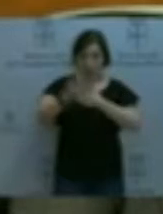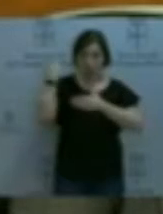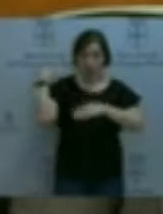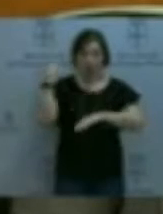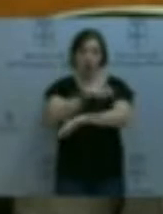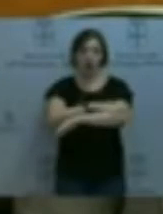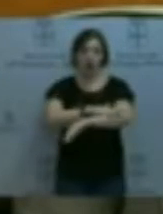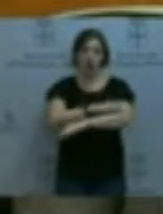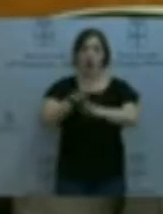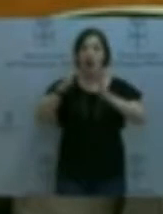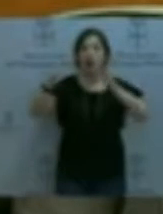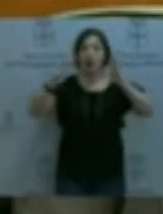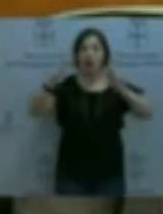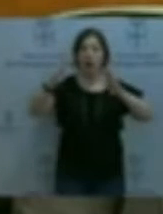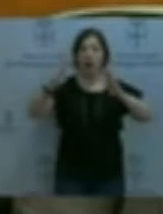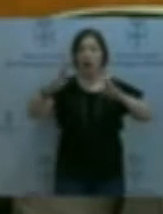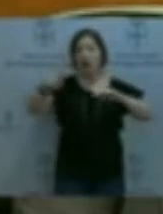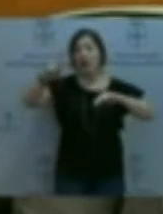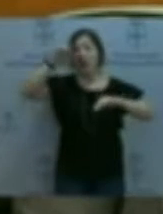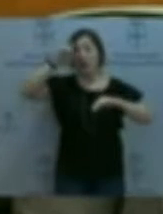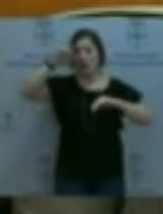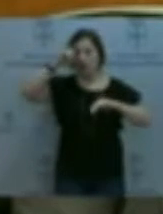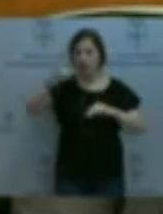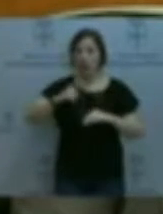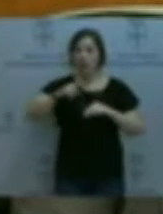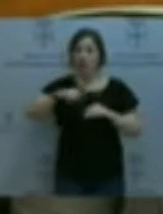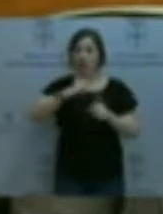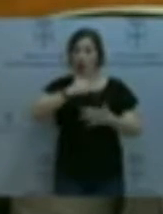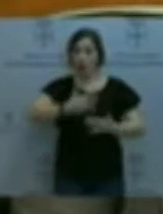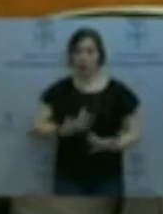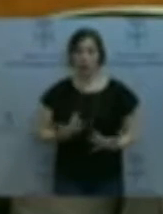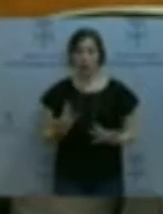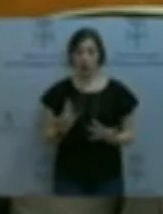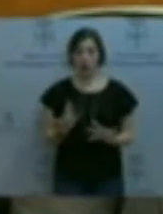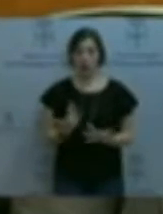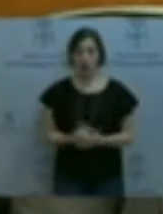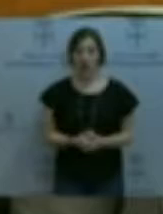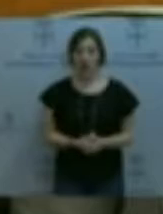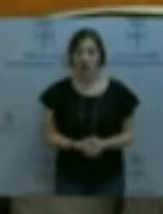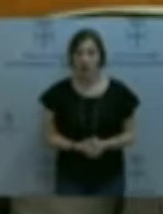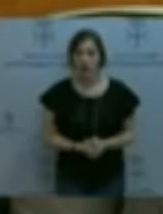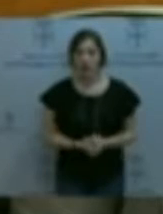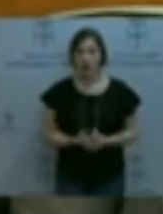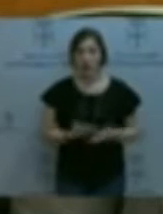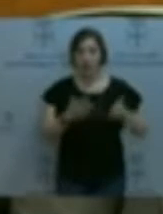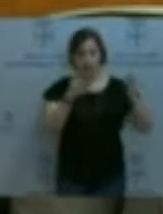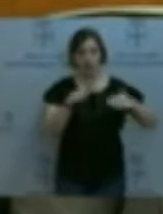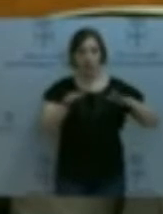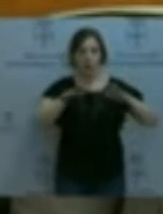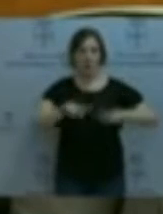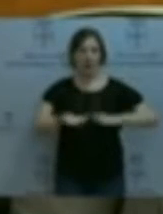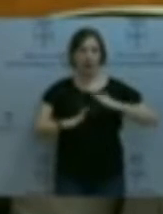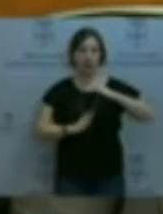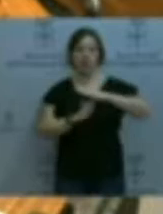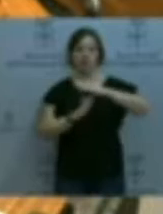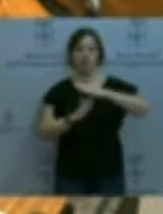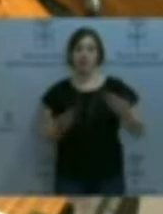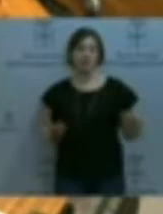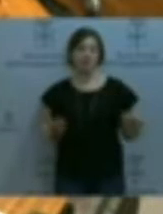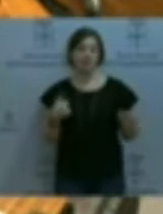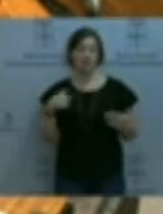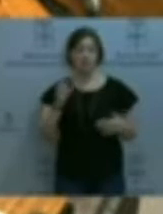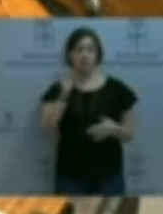actual, que va camino de superar, han paralizado. Por lo tanto, me llama la atención que haya dedicado su primera intervención